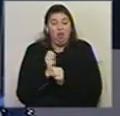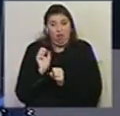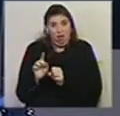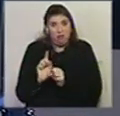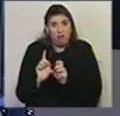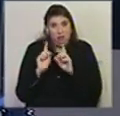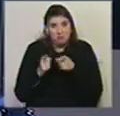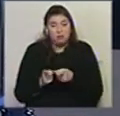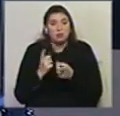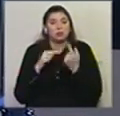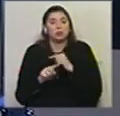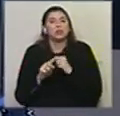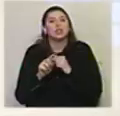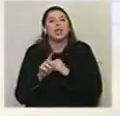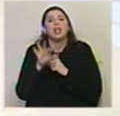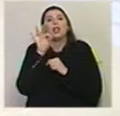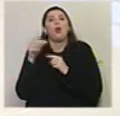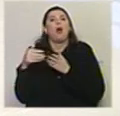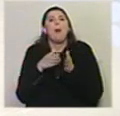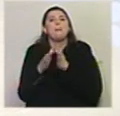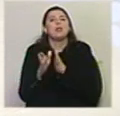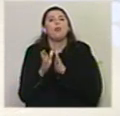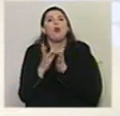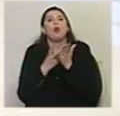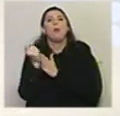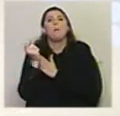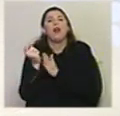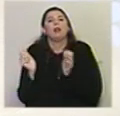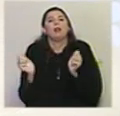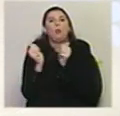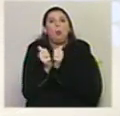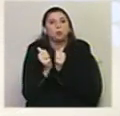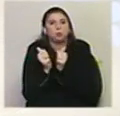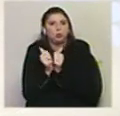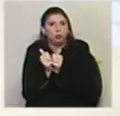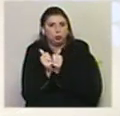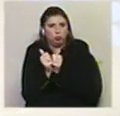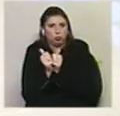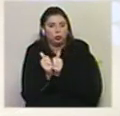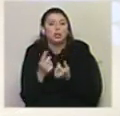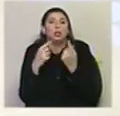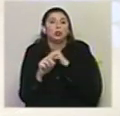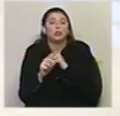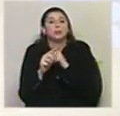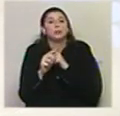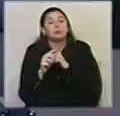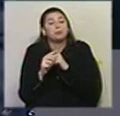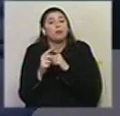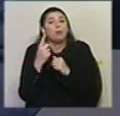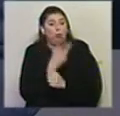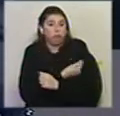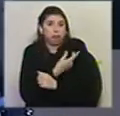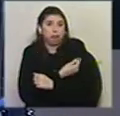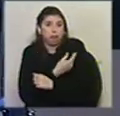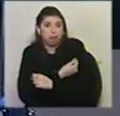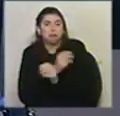de la compra agrupada, de hacer grandes compras, garantizar acceso universal a las vacunas y por esa